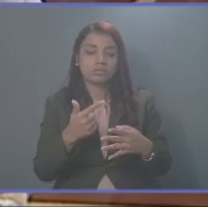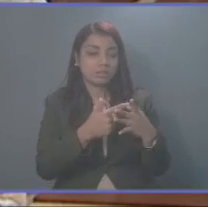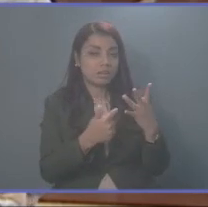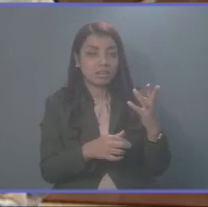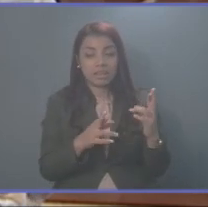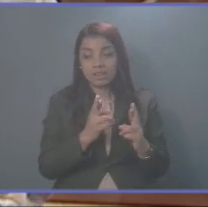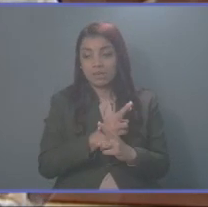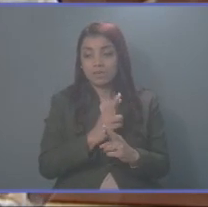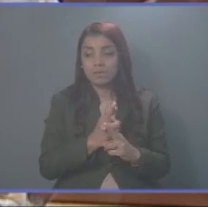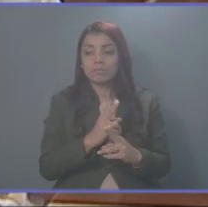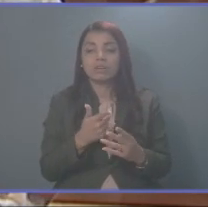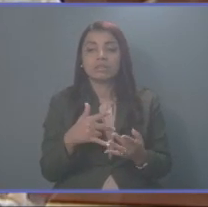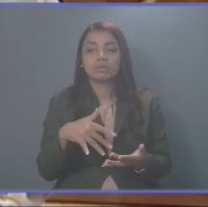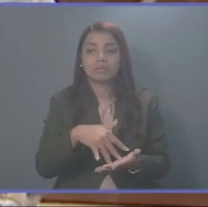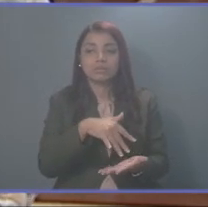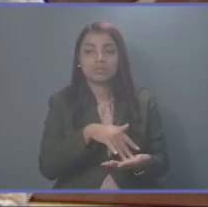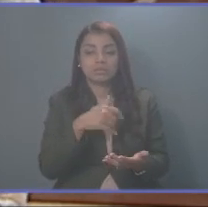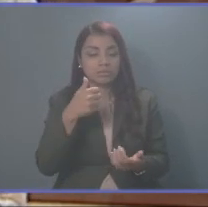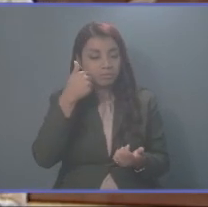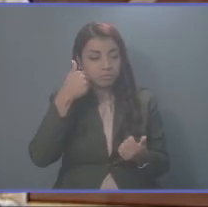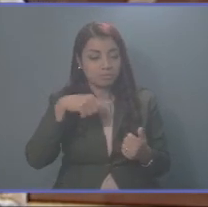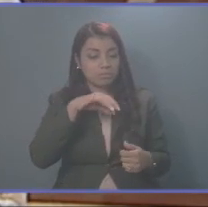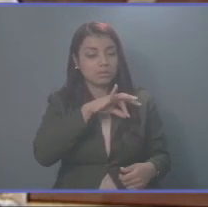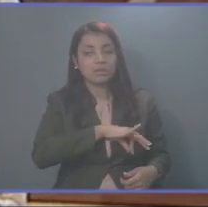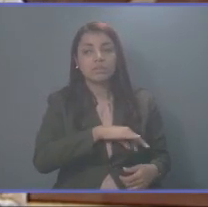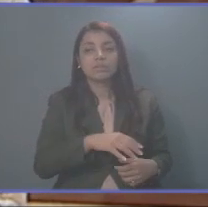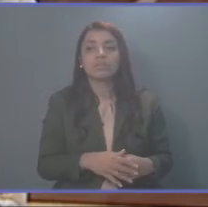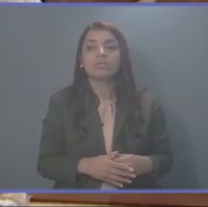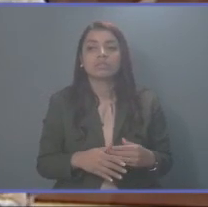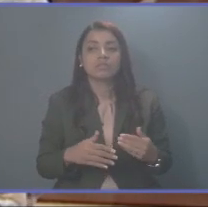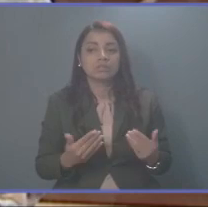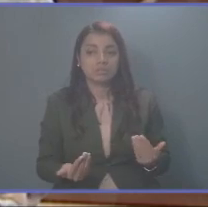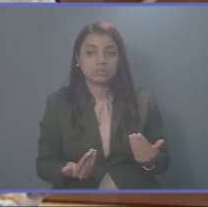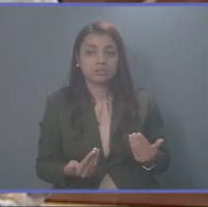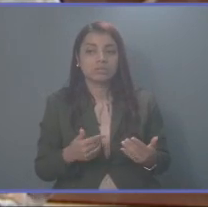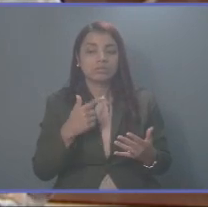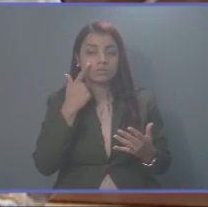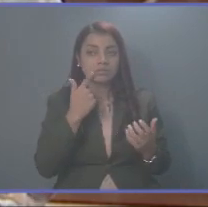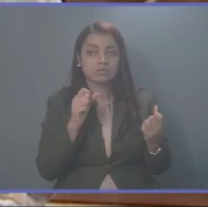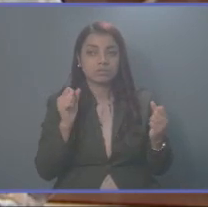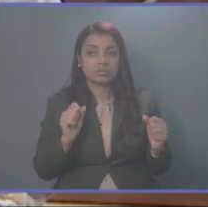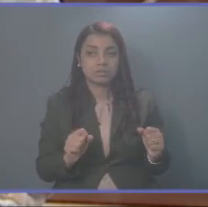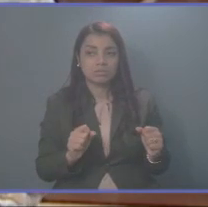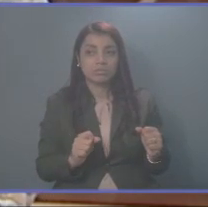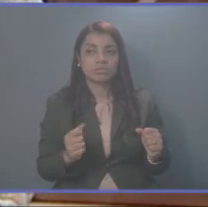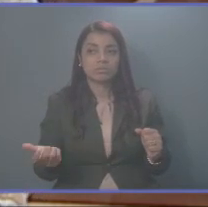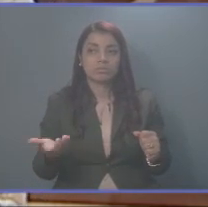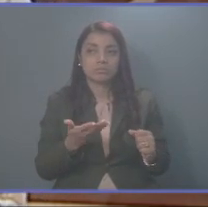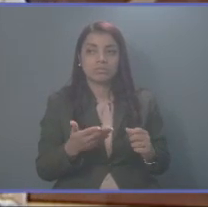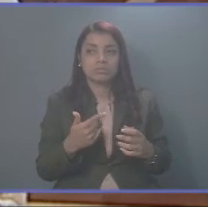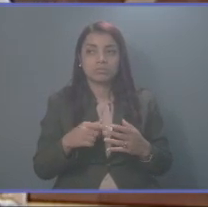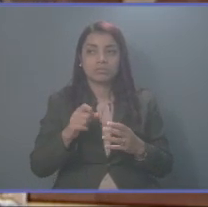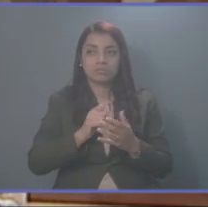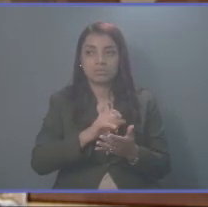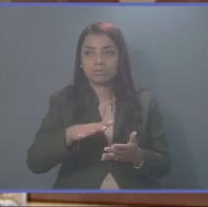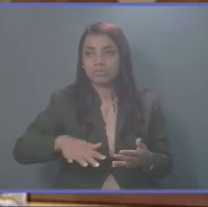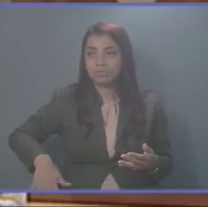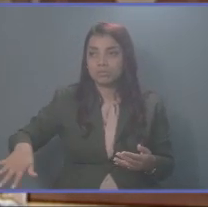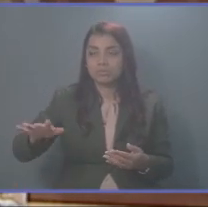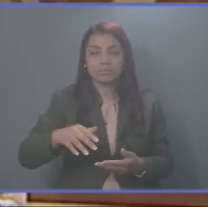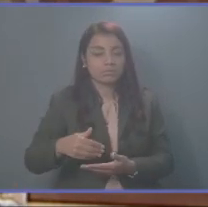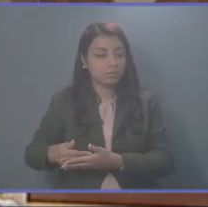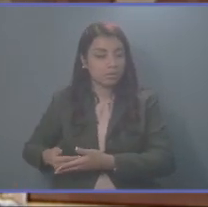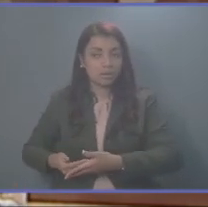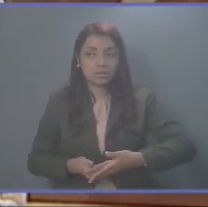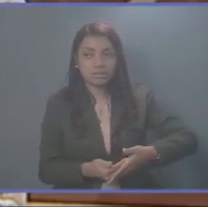que benefician a los usuarios de telefonía, las reformas que permiten la creación de las salas cunas. El próximo año entran